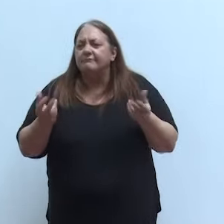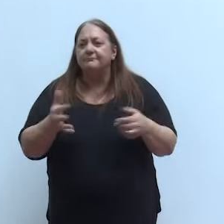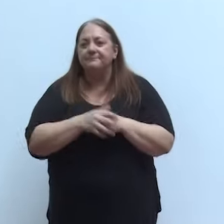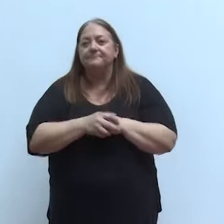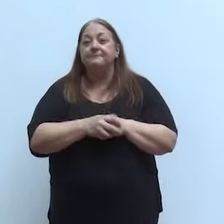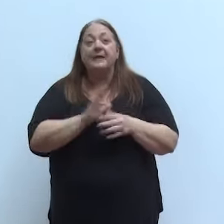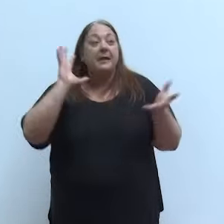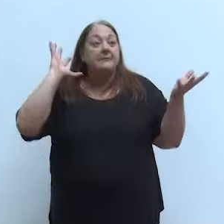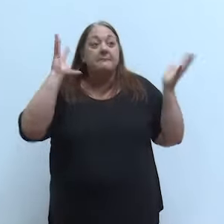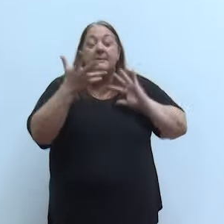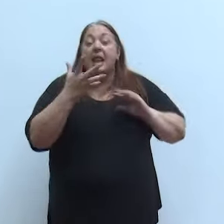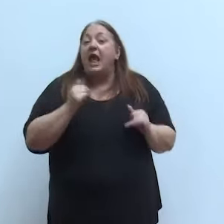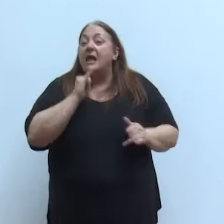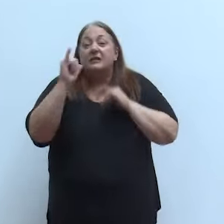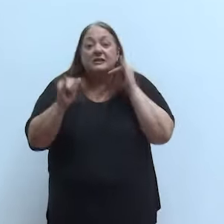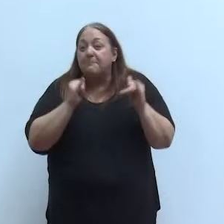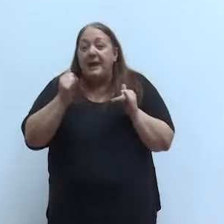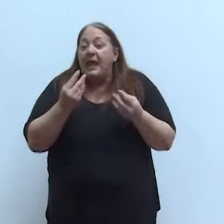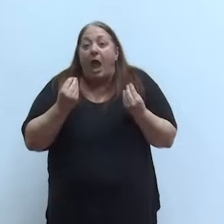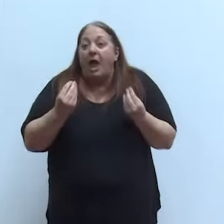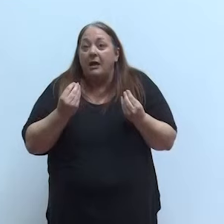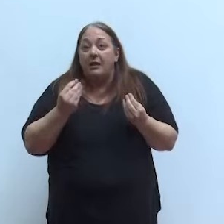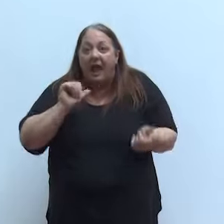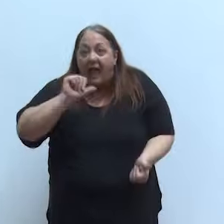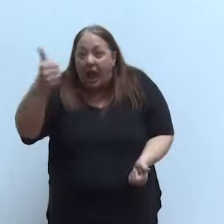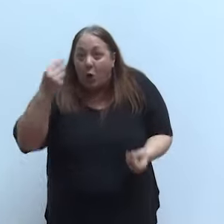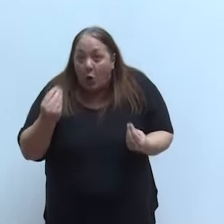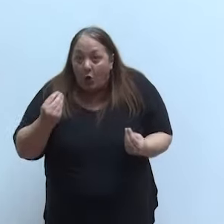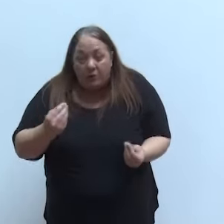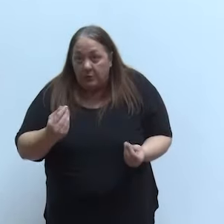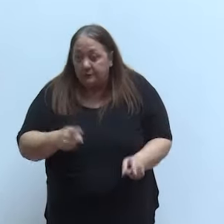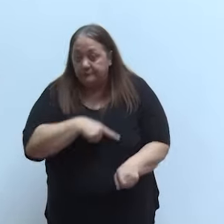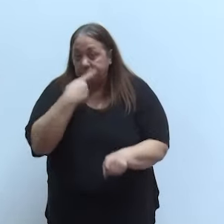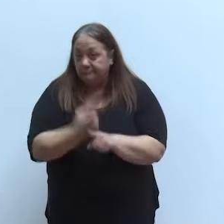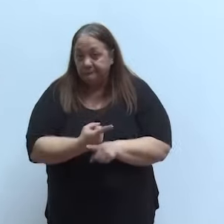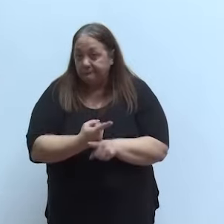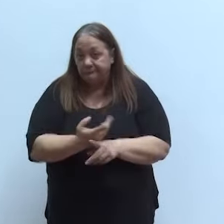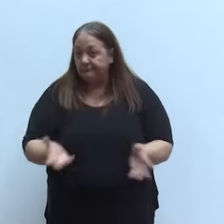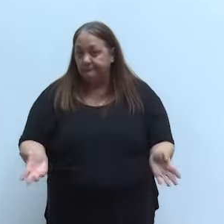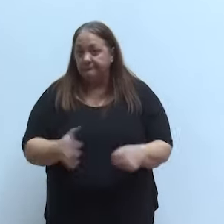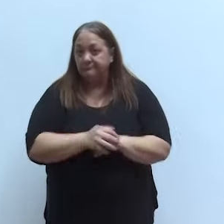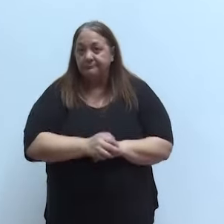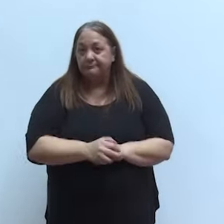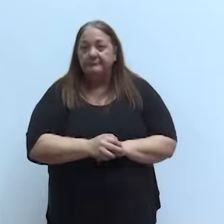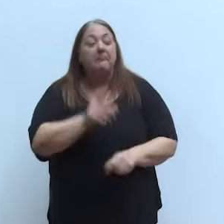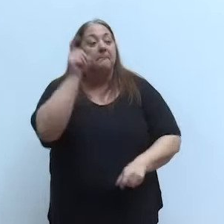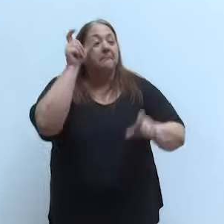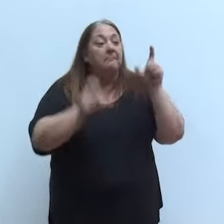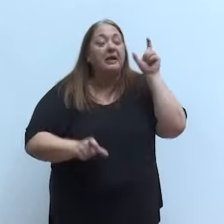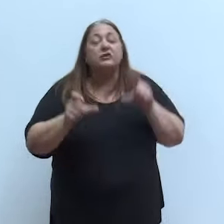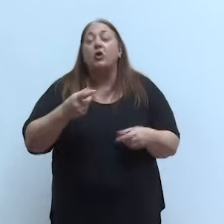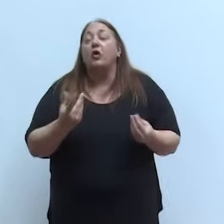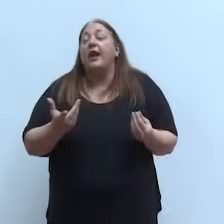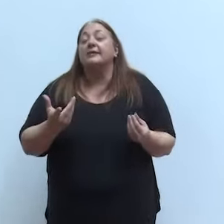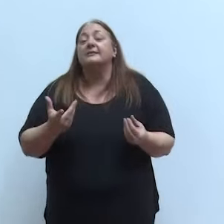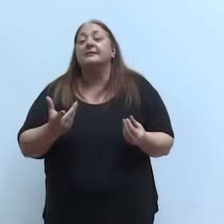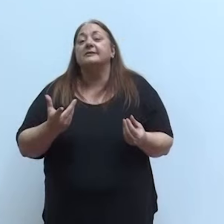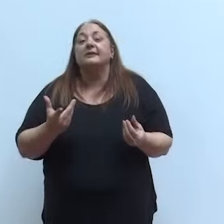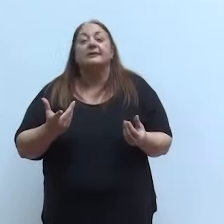ley no se puede explicar por el voto bronca no o sea puede ser que haya habido frustración puede haber pero eso fue hábilmente